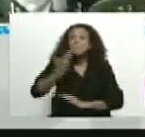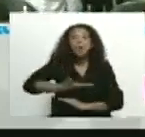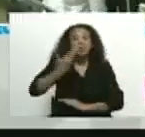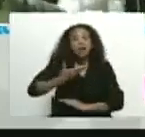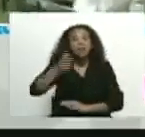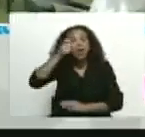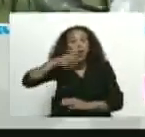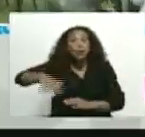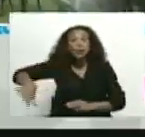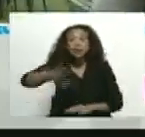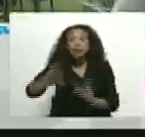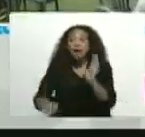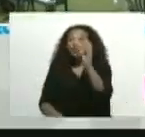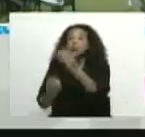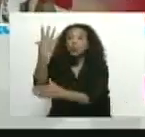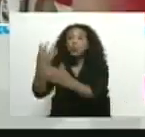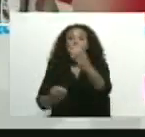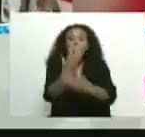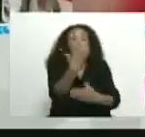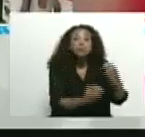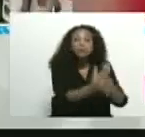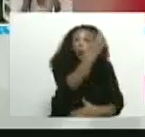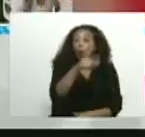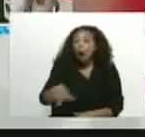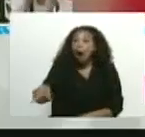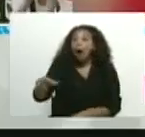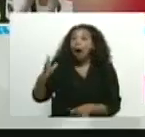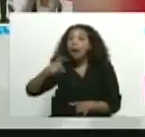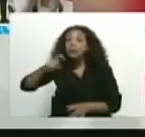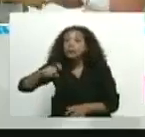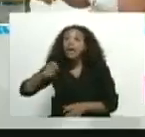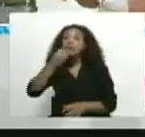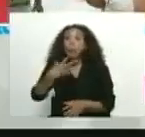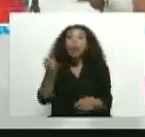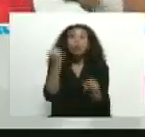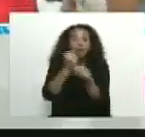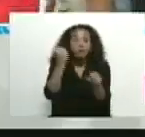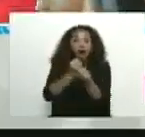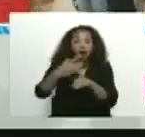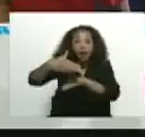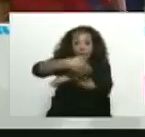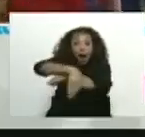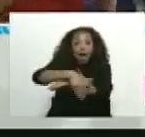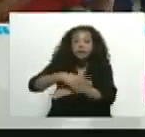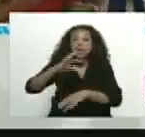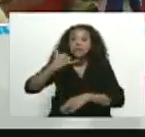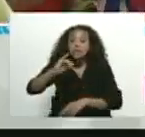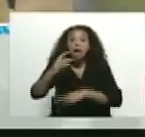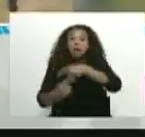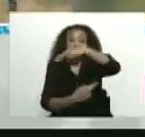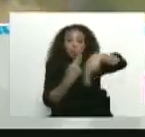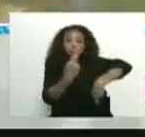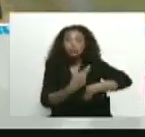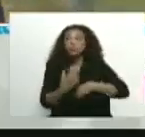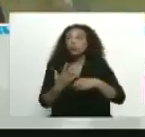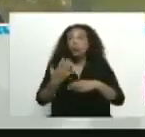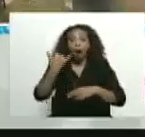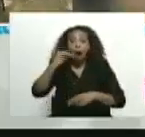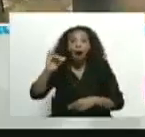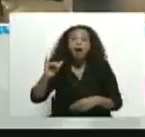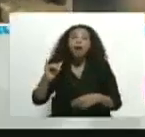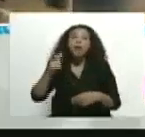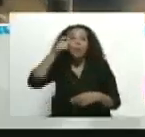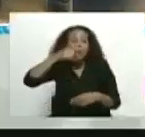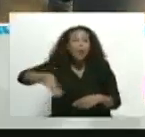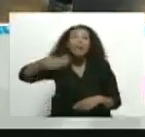desde la comunidad, de la calle, este liderazgo tiene. Y si hay buen gobierno de calle y si hay revolución en la calle, creo que nuestro pueblo